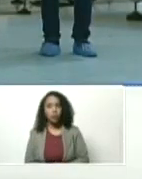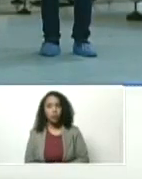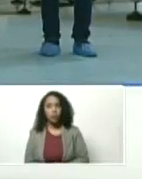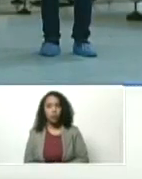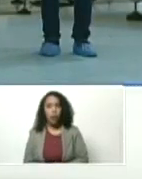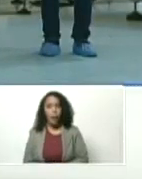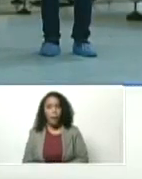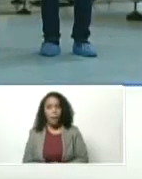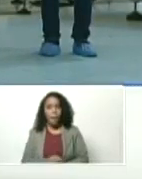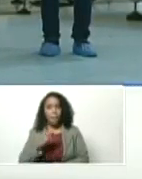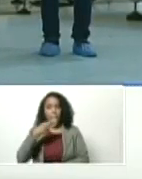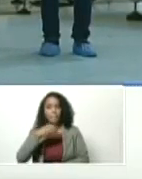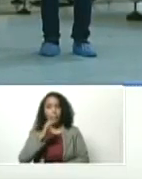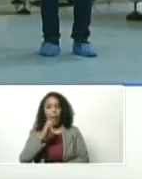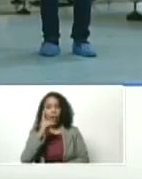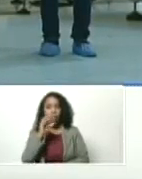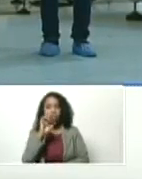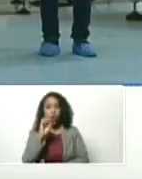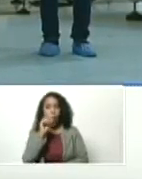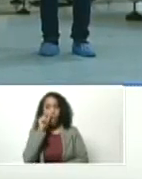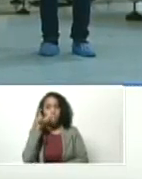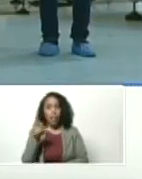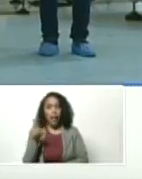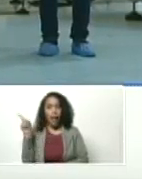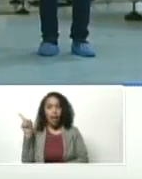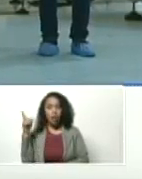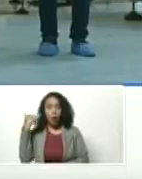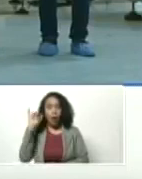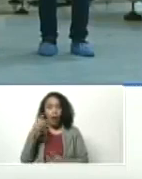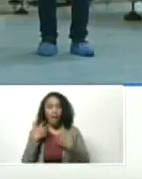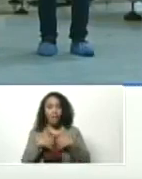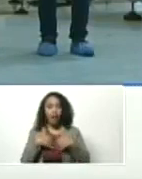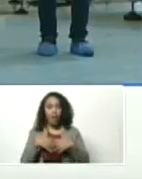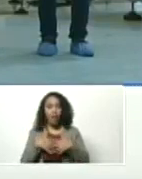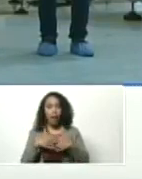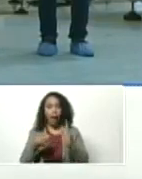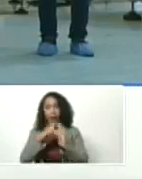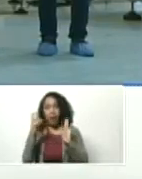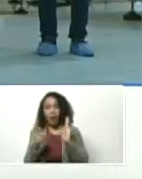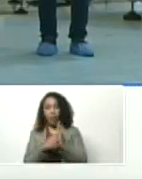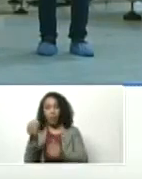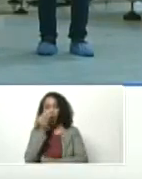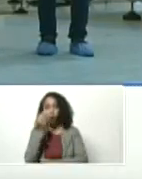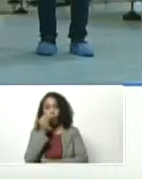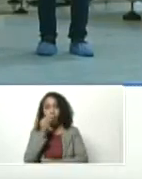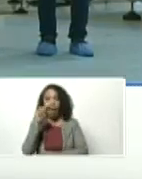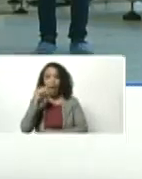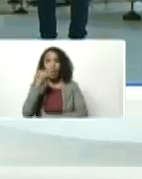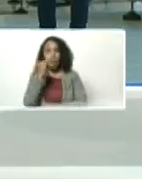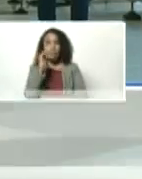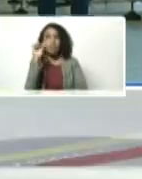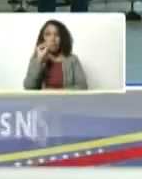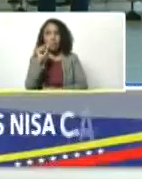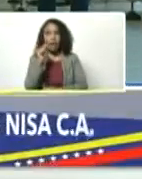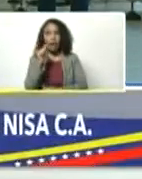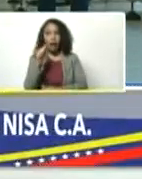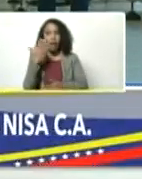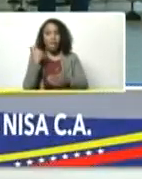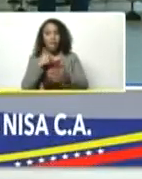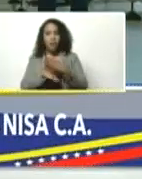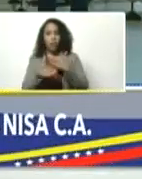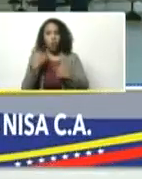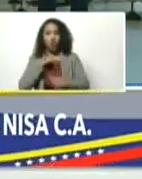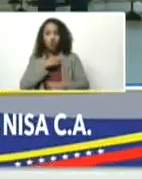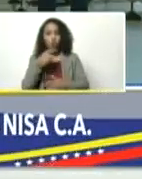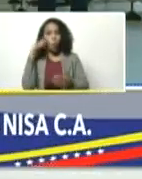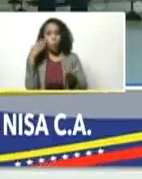Pedro da Costa. Ellos están en la empresa general de alimentos NISA. Y vamos a mostrar desde una